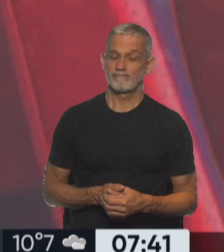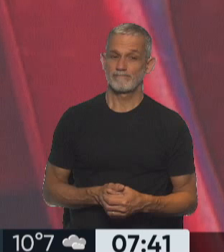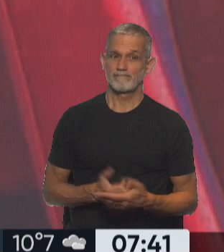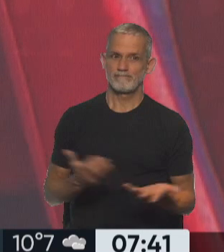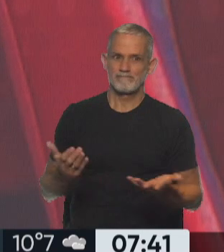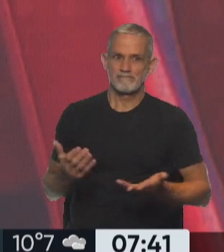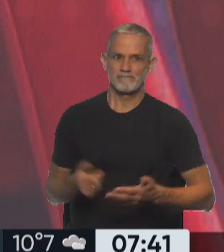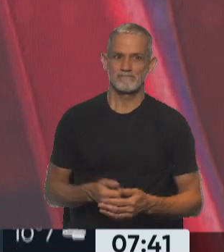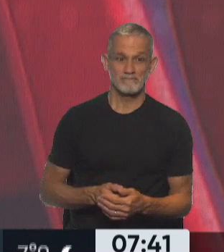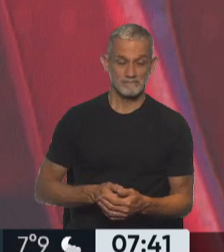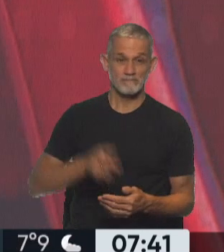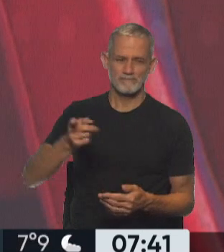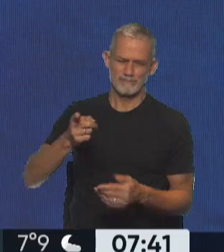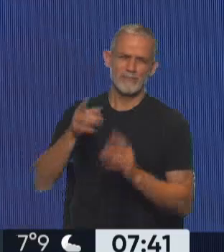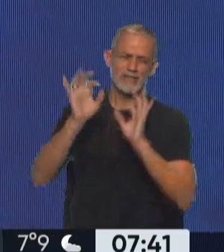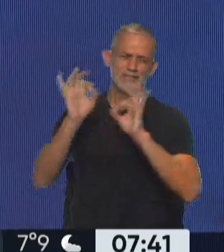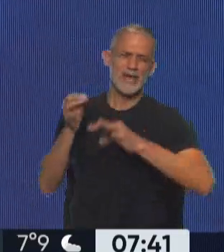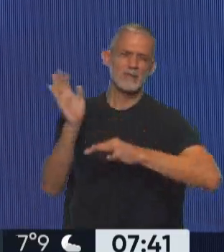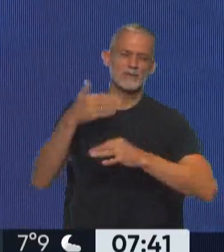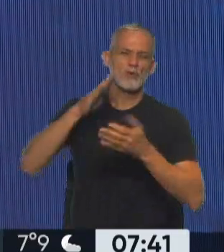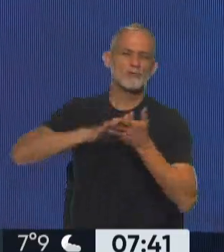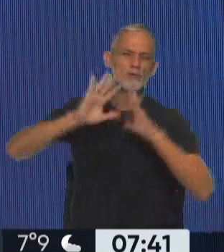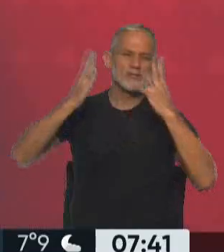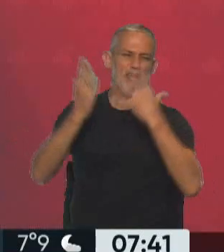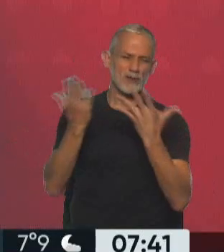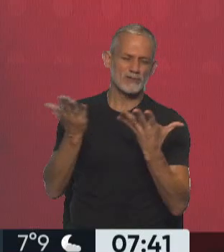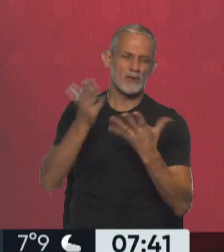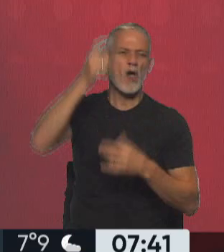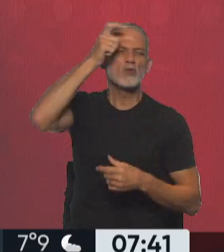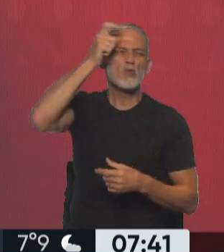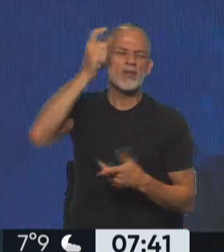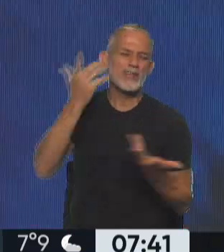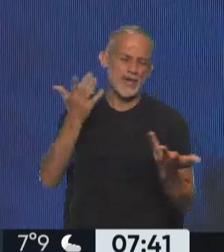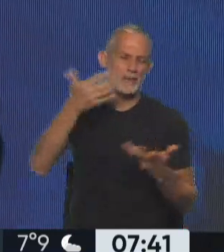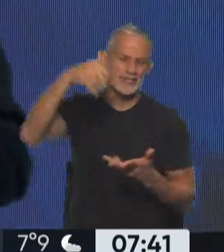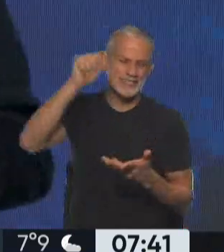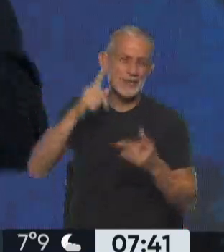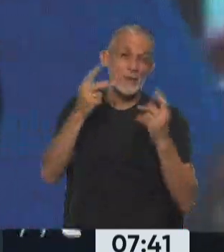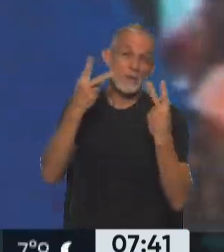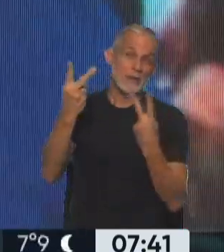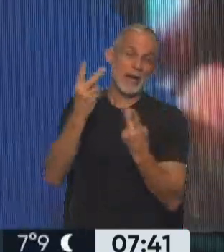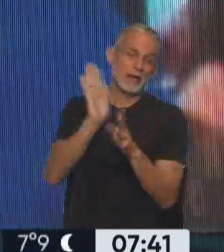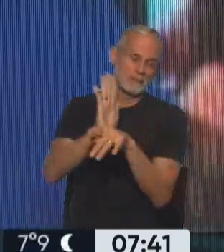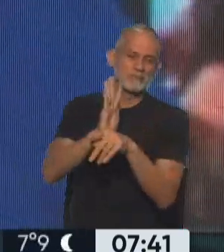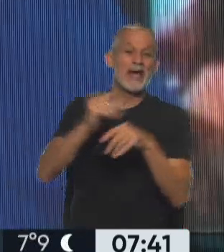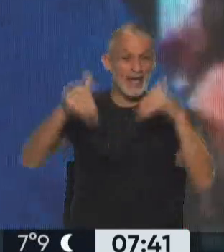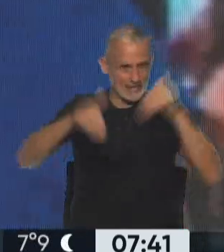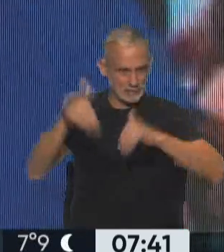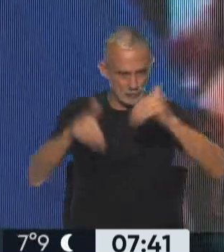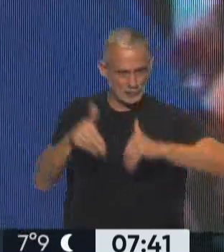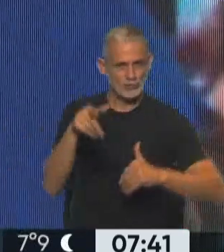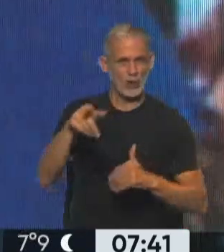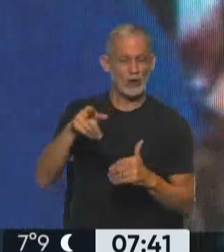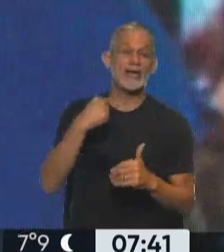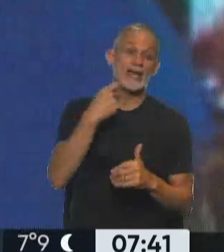Hay una chica que te lleva hasta el fin del mundo, sale locao. Exactamente. Y nos llevas a Turquía. Y más allá. Vamos a Turquía porque no solo hubo elecciones